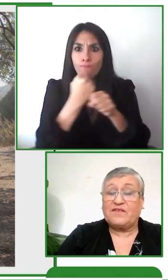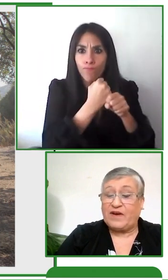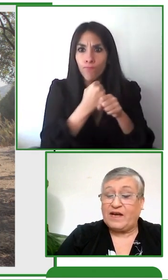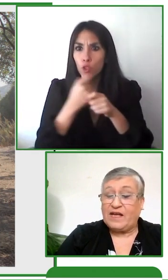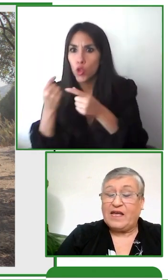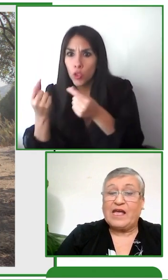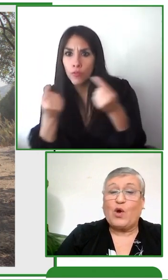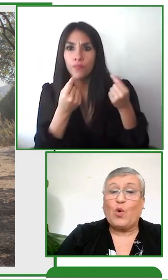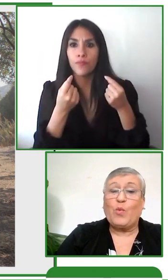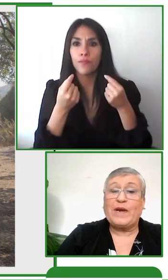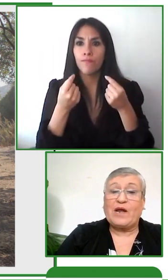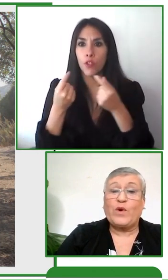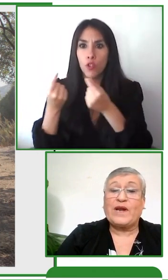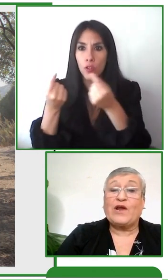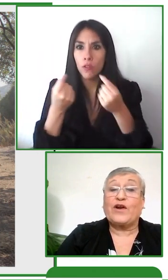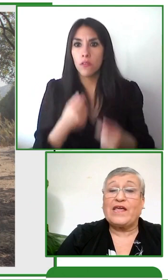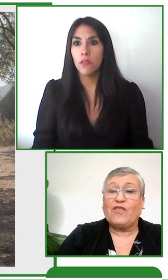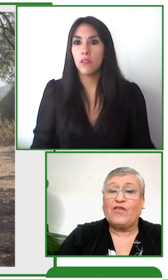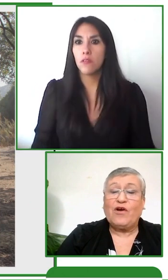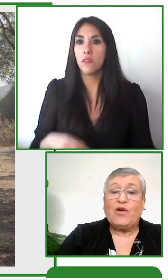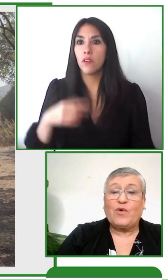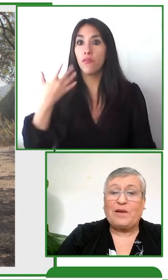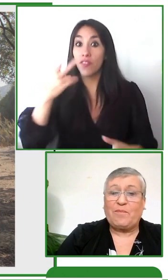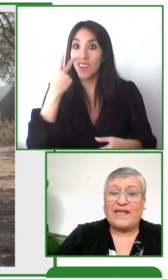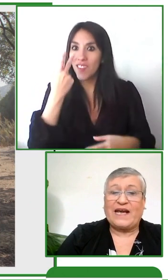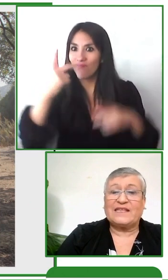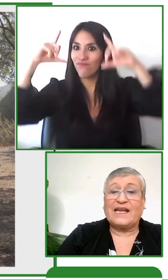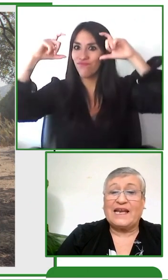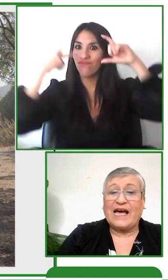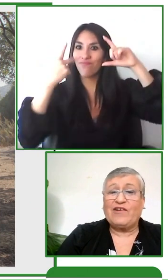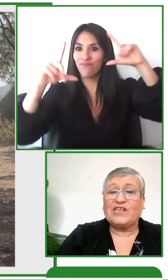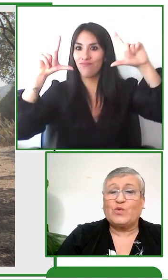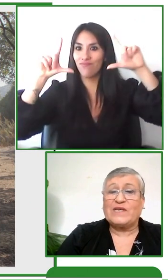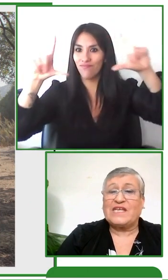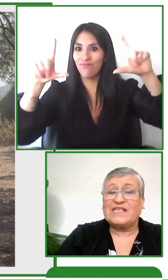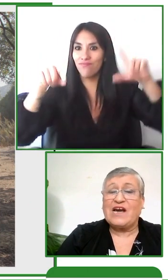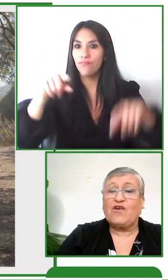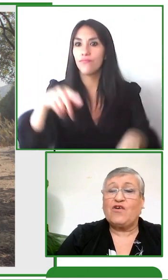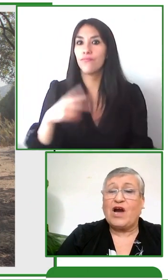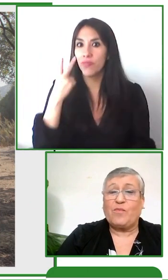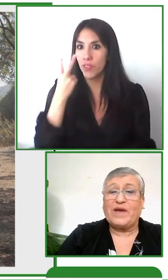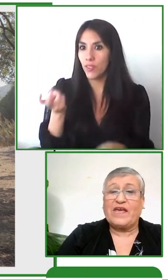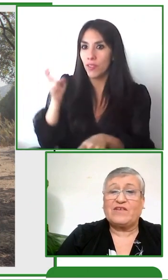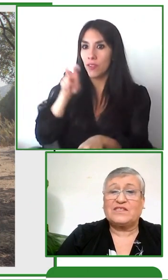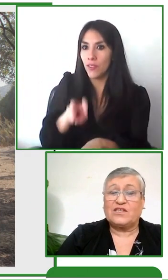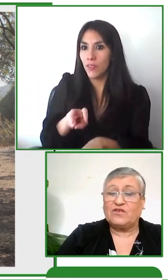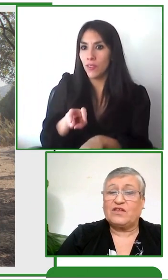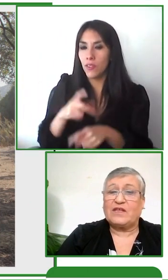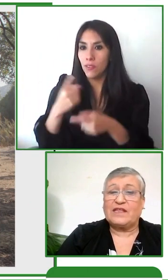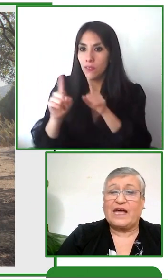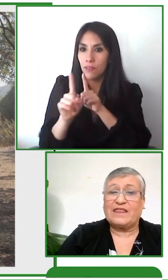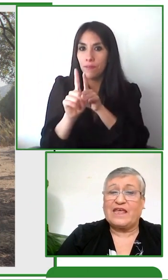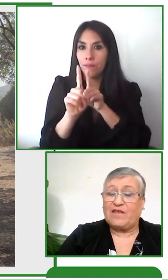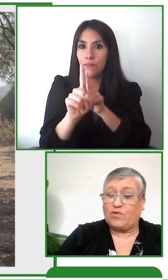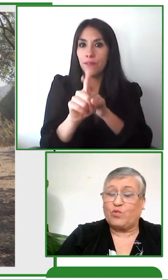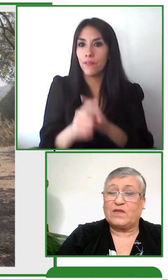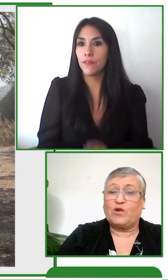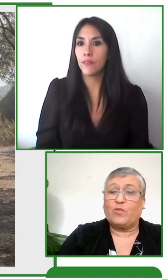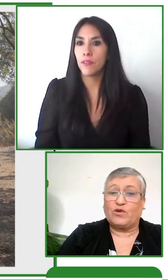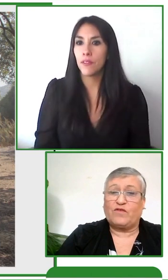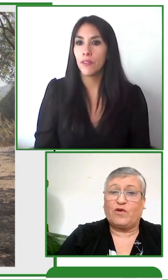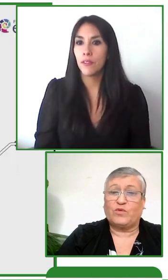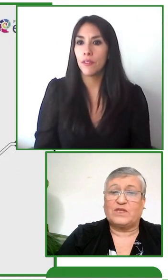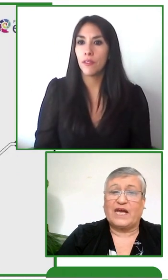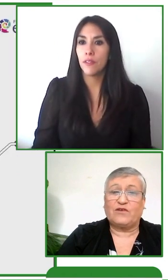se observa un recorrido por el Parque Cantalao, la ciudad de Santiago, acompañado, ¿cierto?,